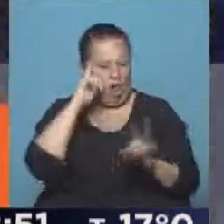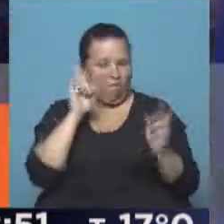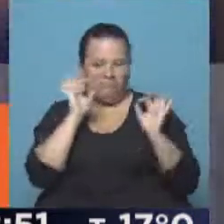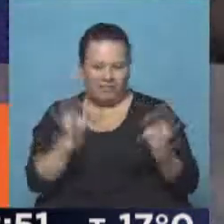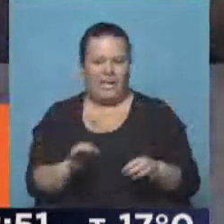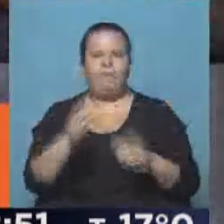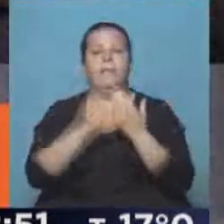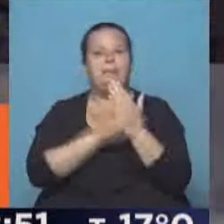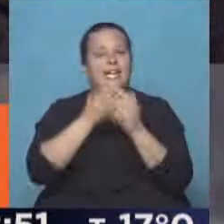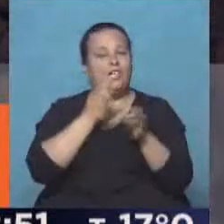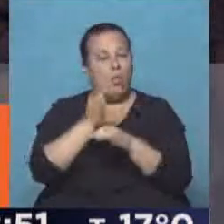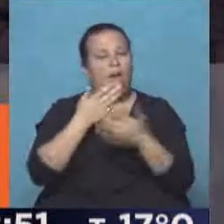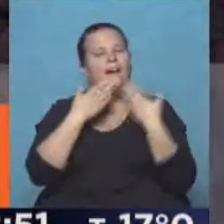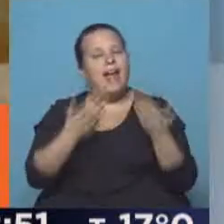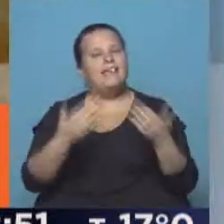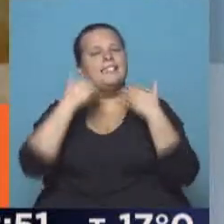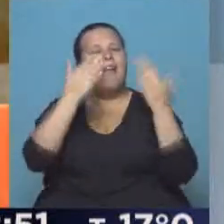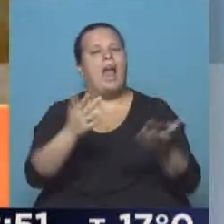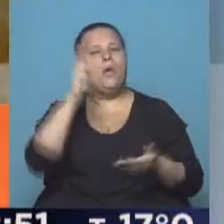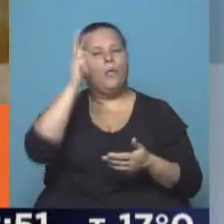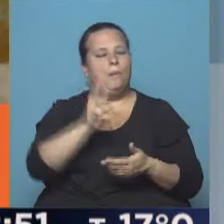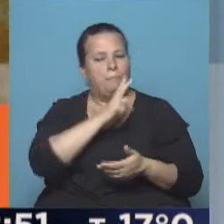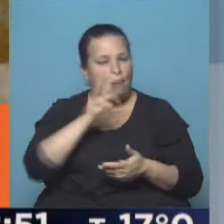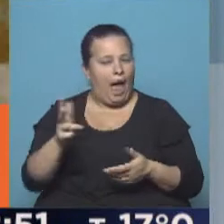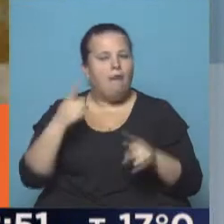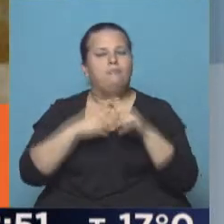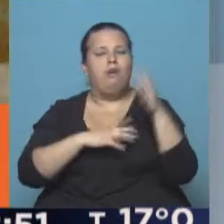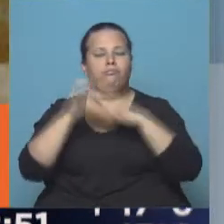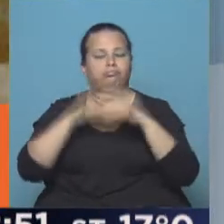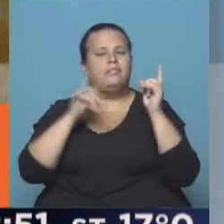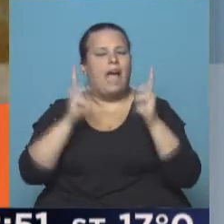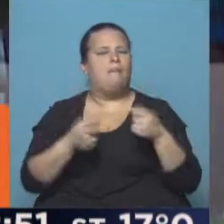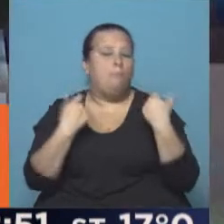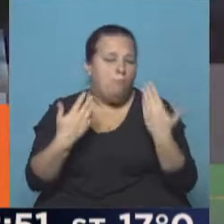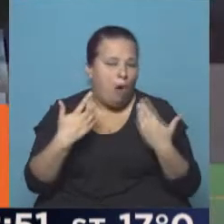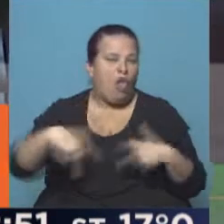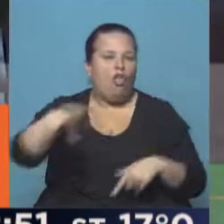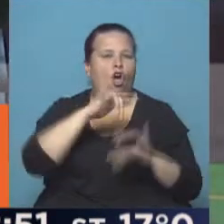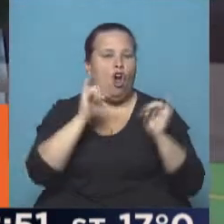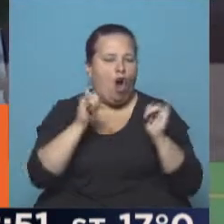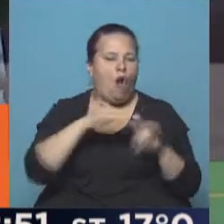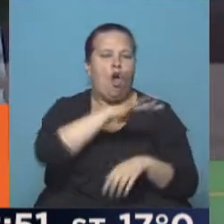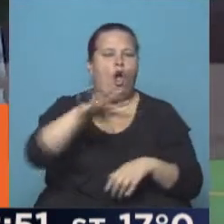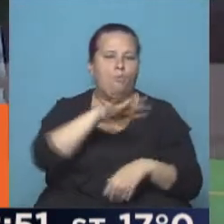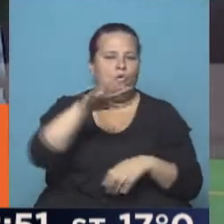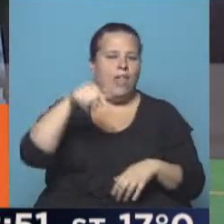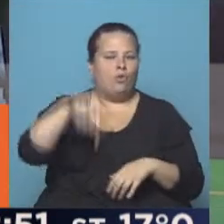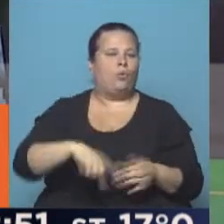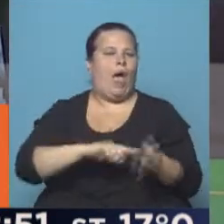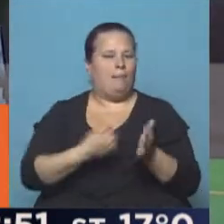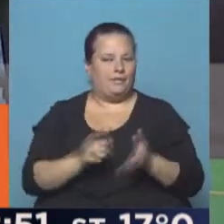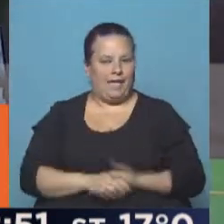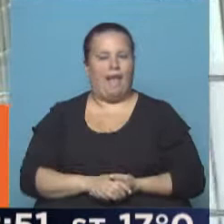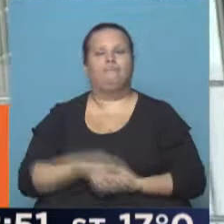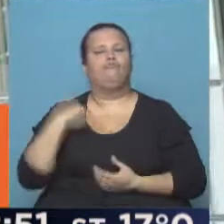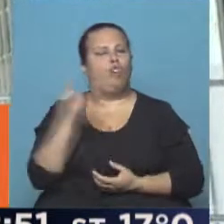ministro Esteban Bullrich agradeció el saludo enviado por el Papa Francisco por la obra que incluye y da posibilidades a los jóvenes y a la comunidad del sur de la capital.